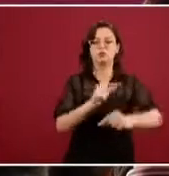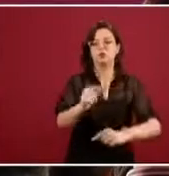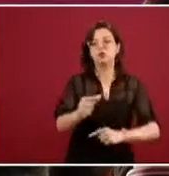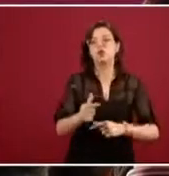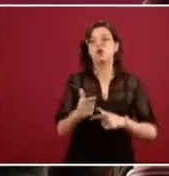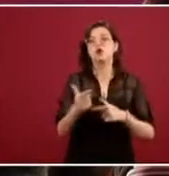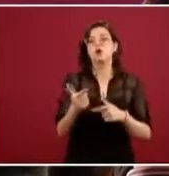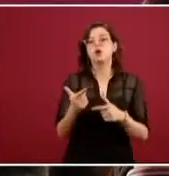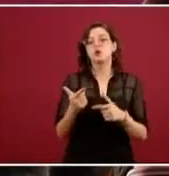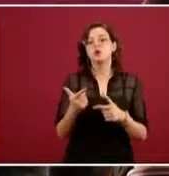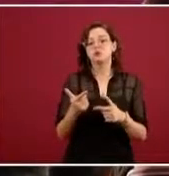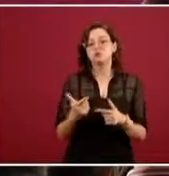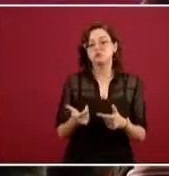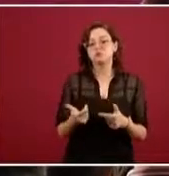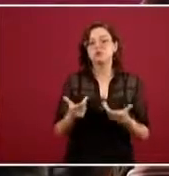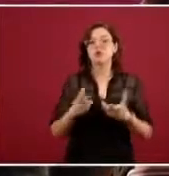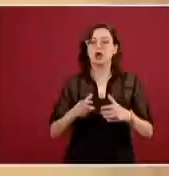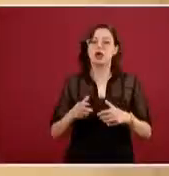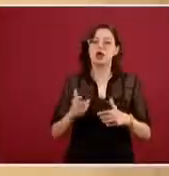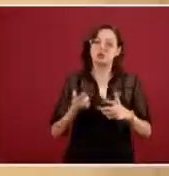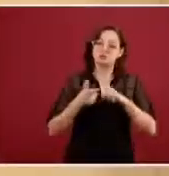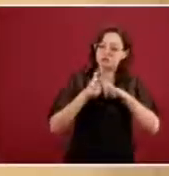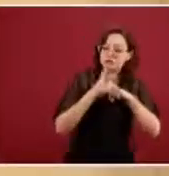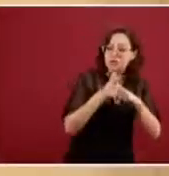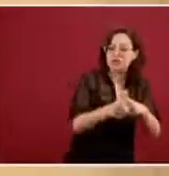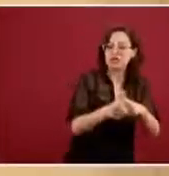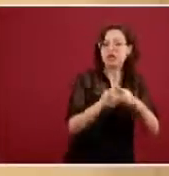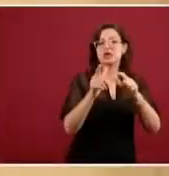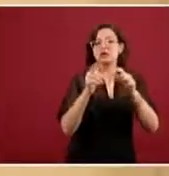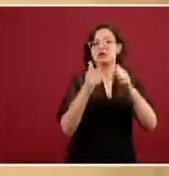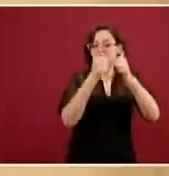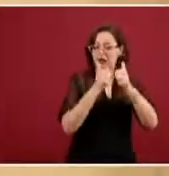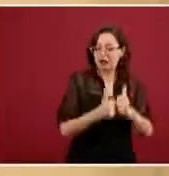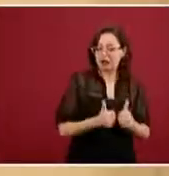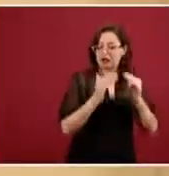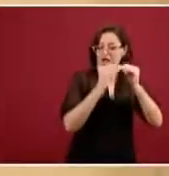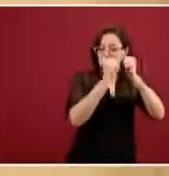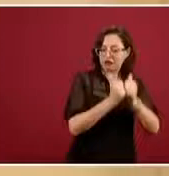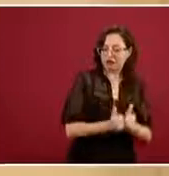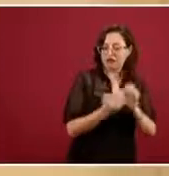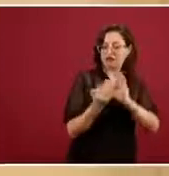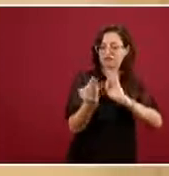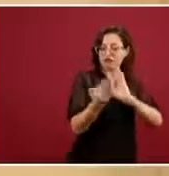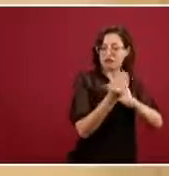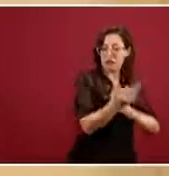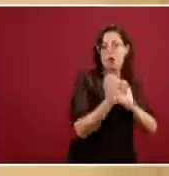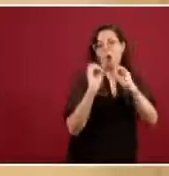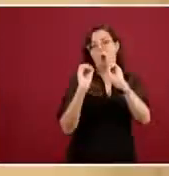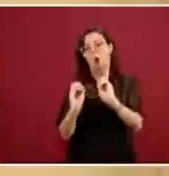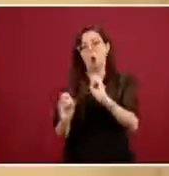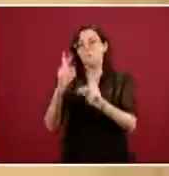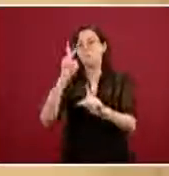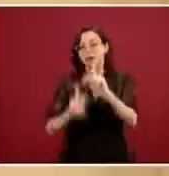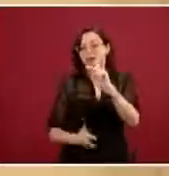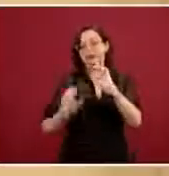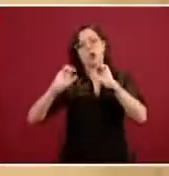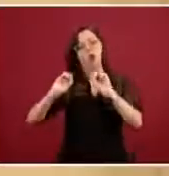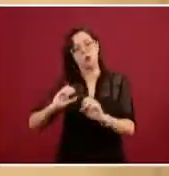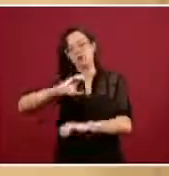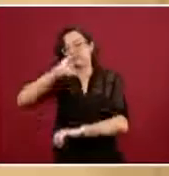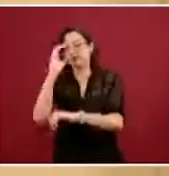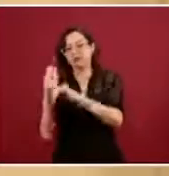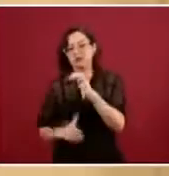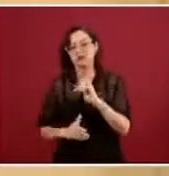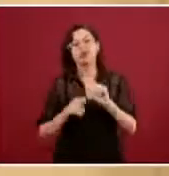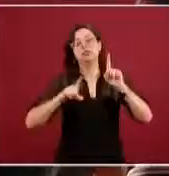momento retirándose las medidas de seguridad sanitaria para cada uno de